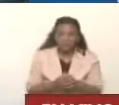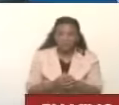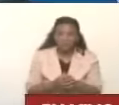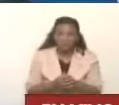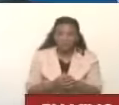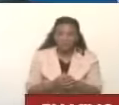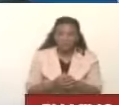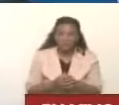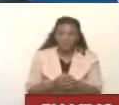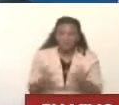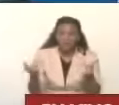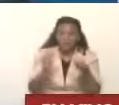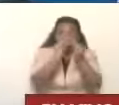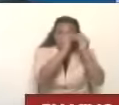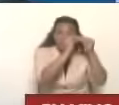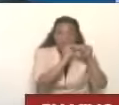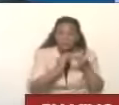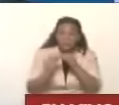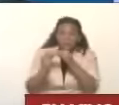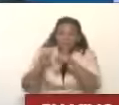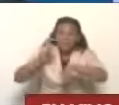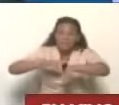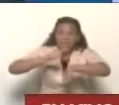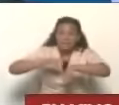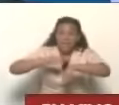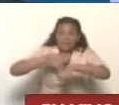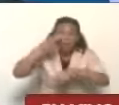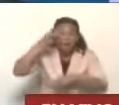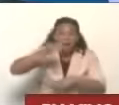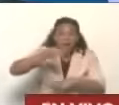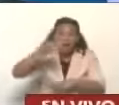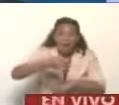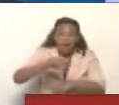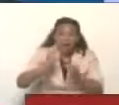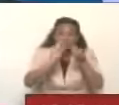Mira lo que vamos recuperando, ¿eh? Ahorita, en tiempo real, hasta ahora.